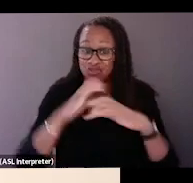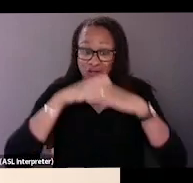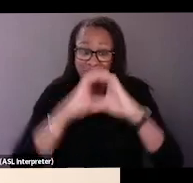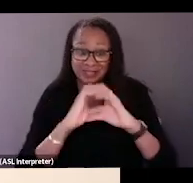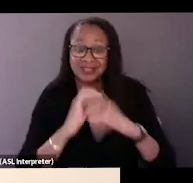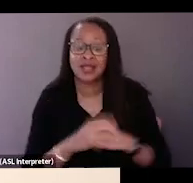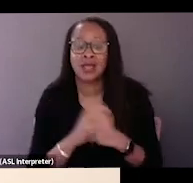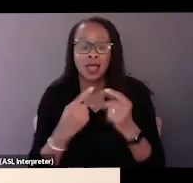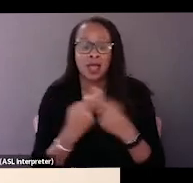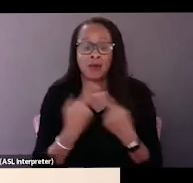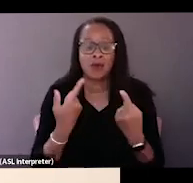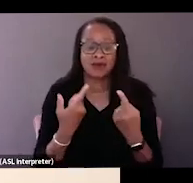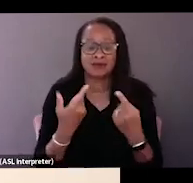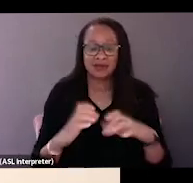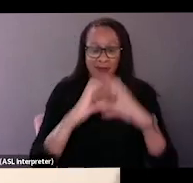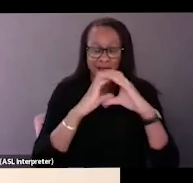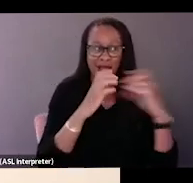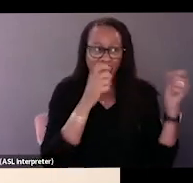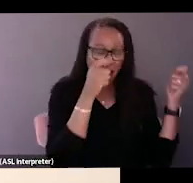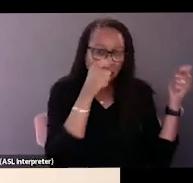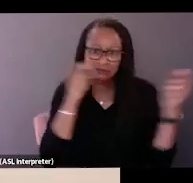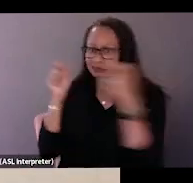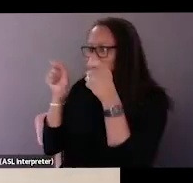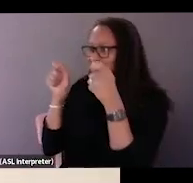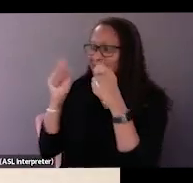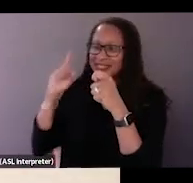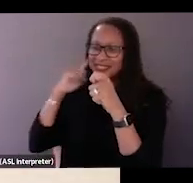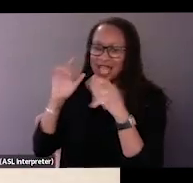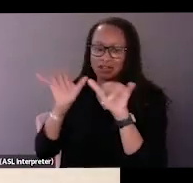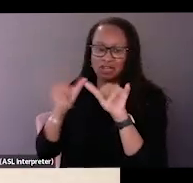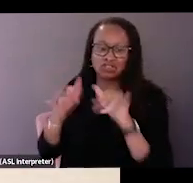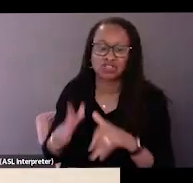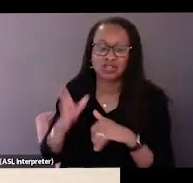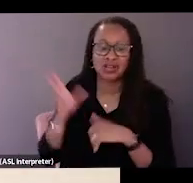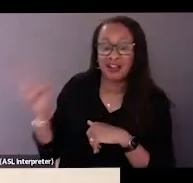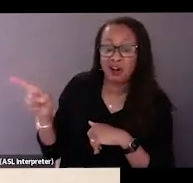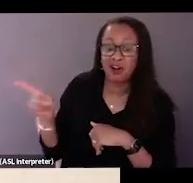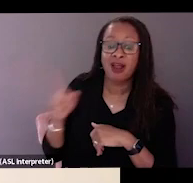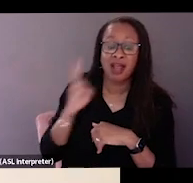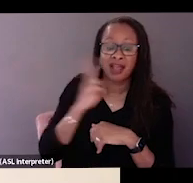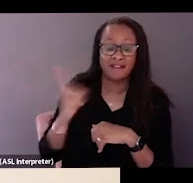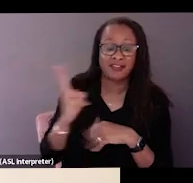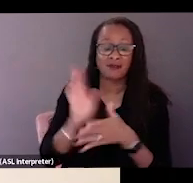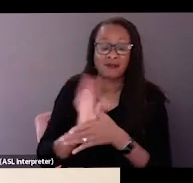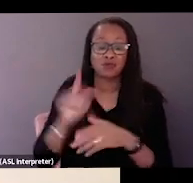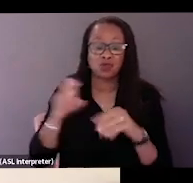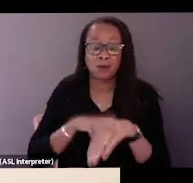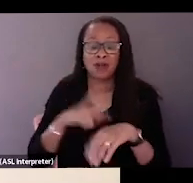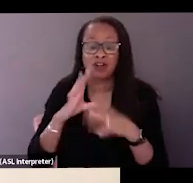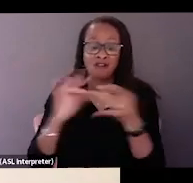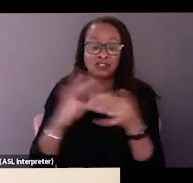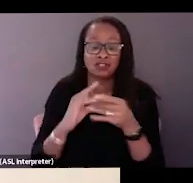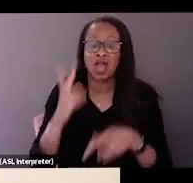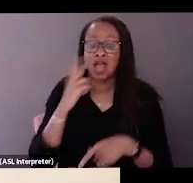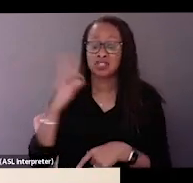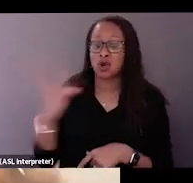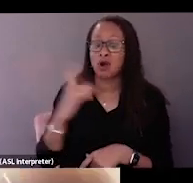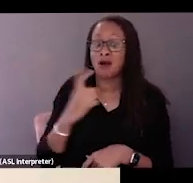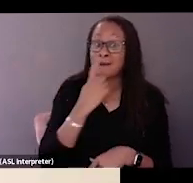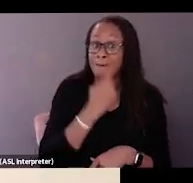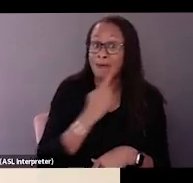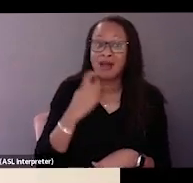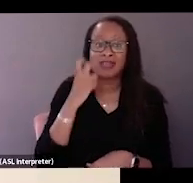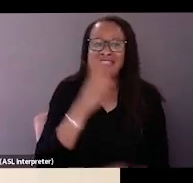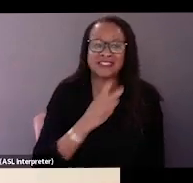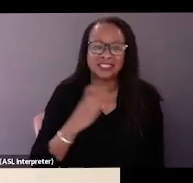en la cámara, que la apunto a ella a una distancia normal de conversación, vi tu boca y